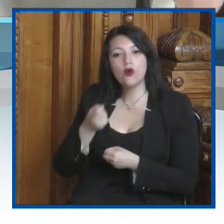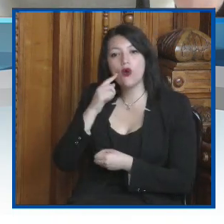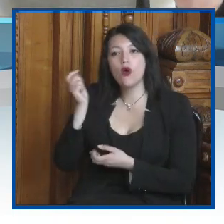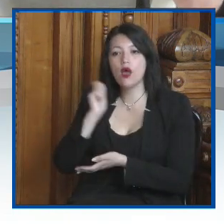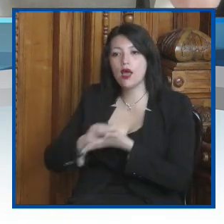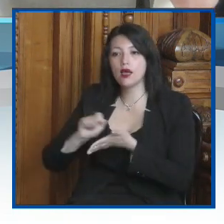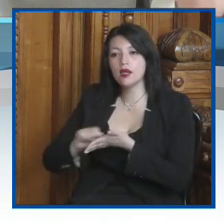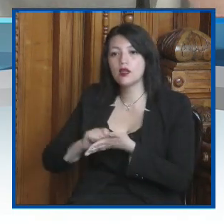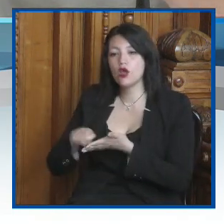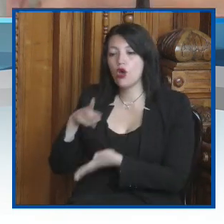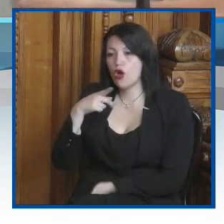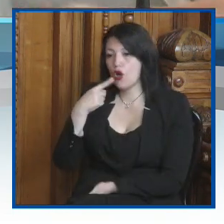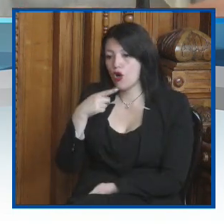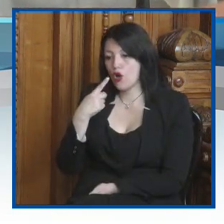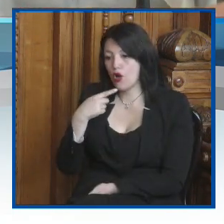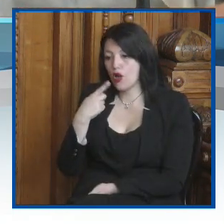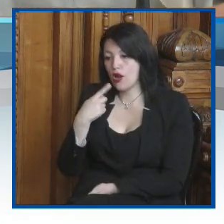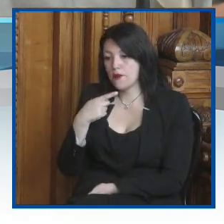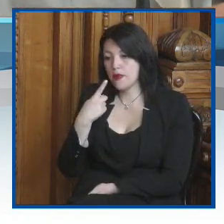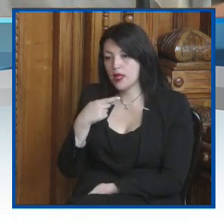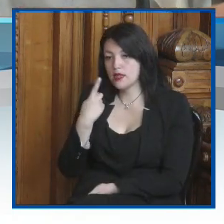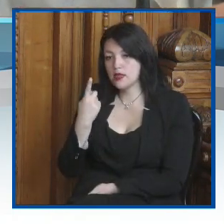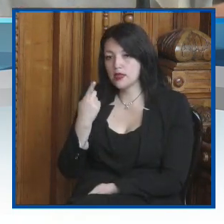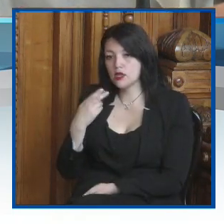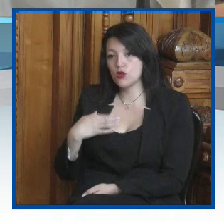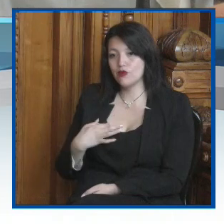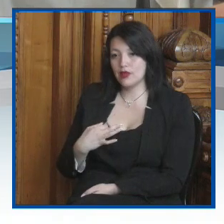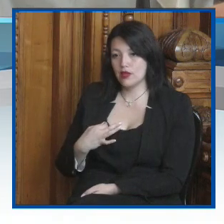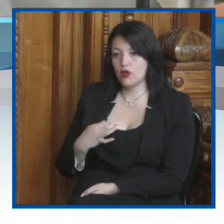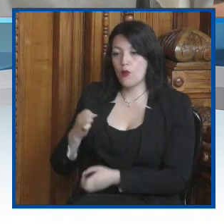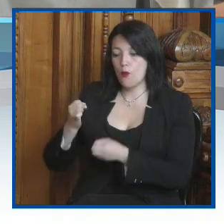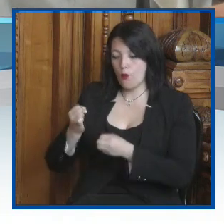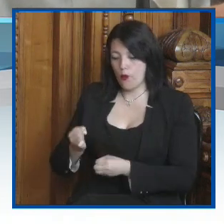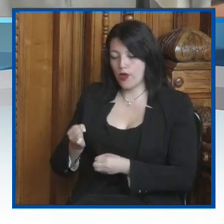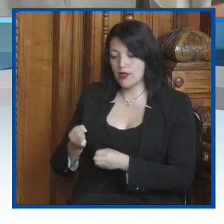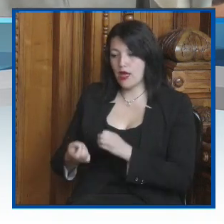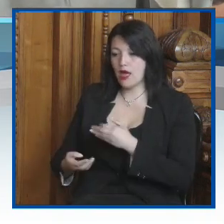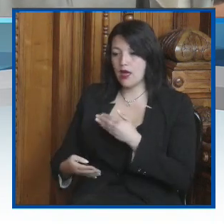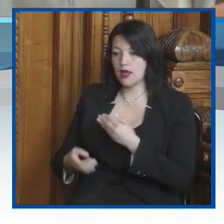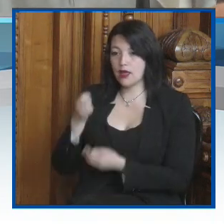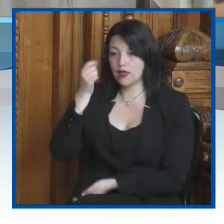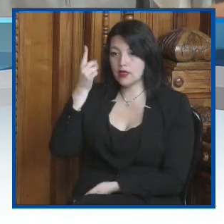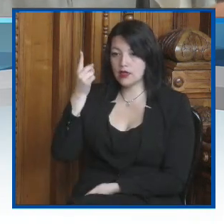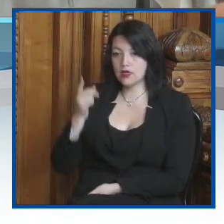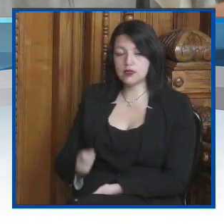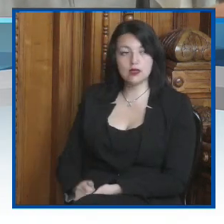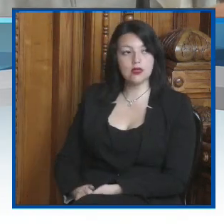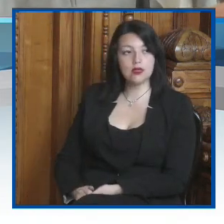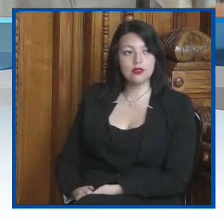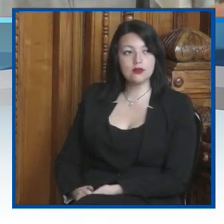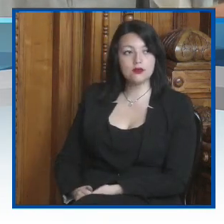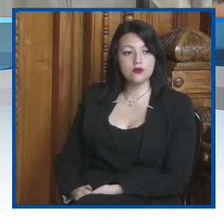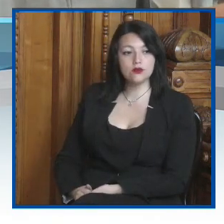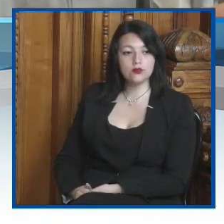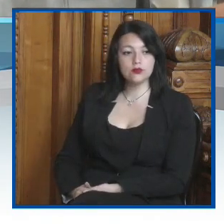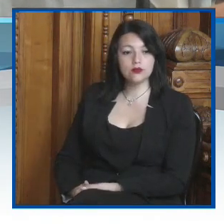oralmente, de una manera que el ciudadano la pueda comprender. Por ahí tenemos que pensar en que tenemos